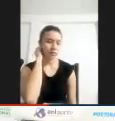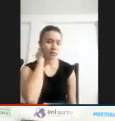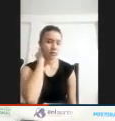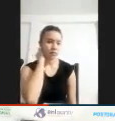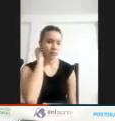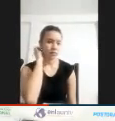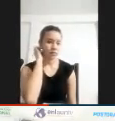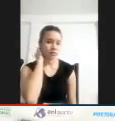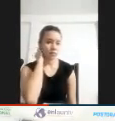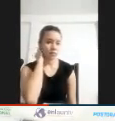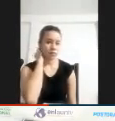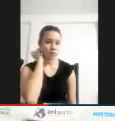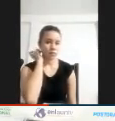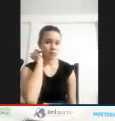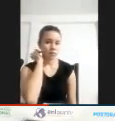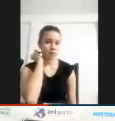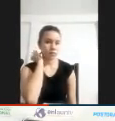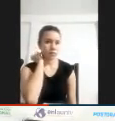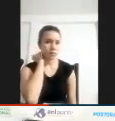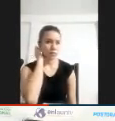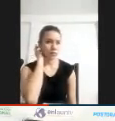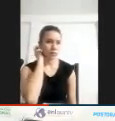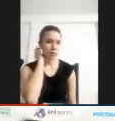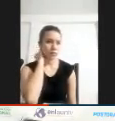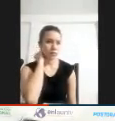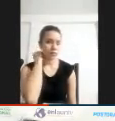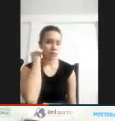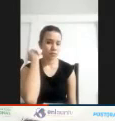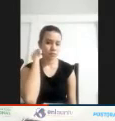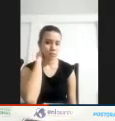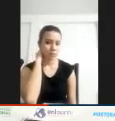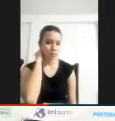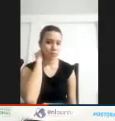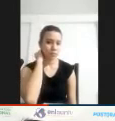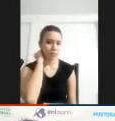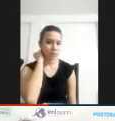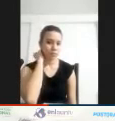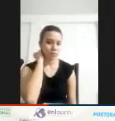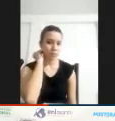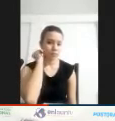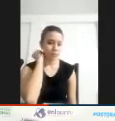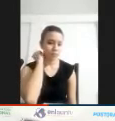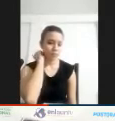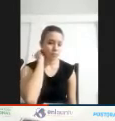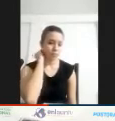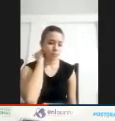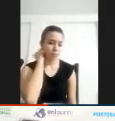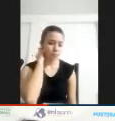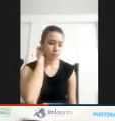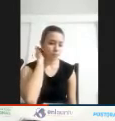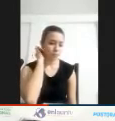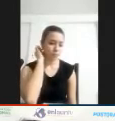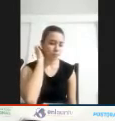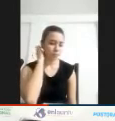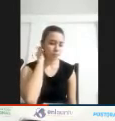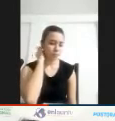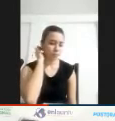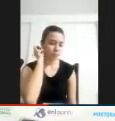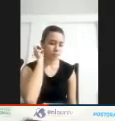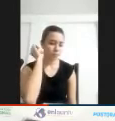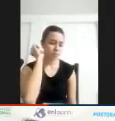si tienen alguna duda al respecto del material que se ha desarrollado, si tienen alguna duda respecto a los módulos que se